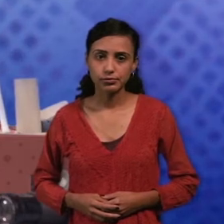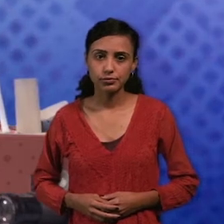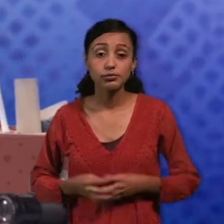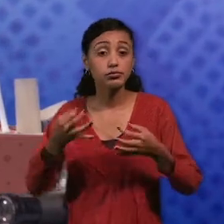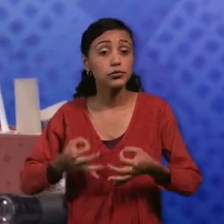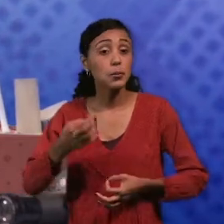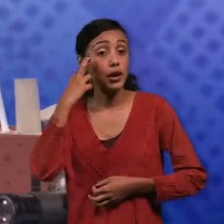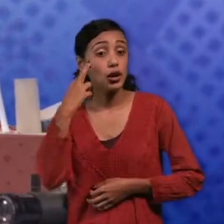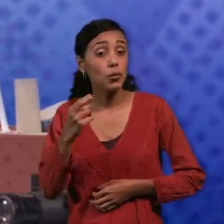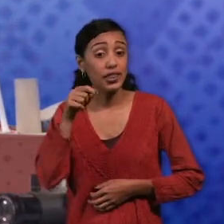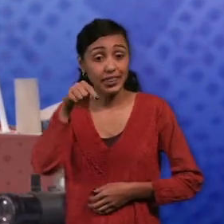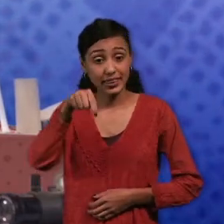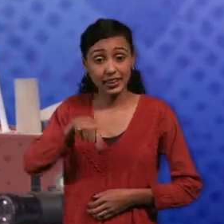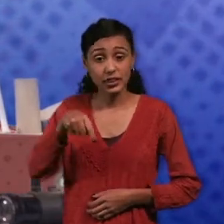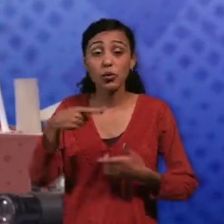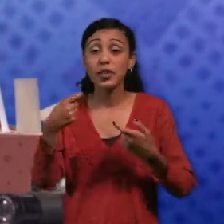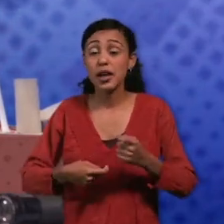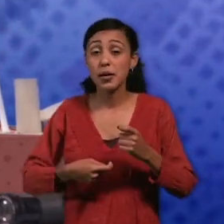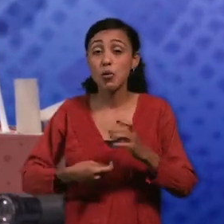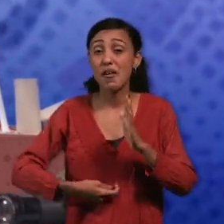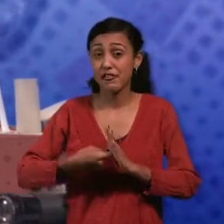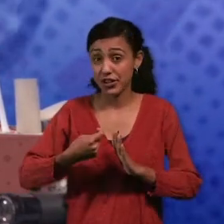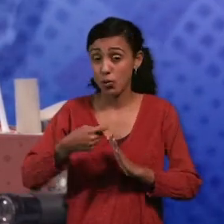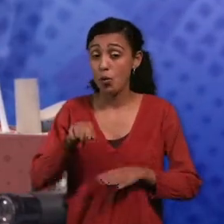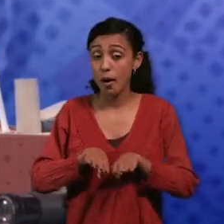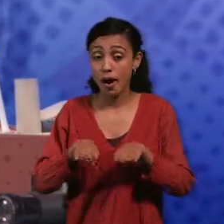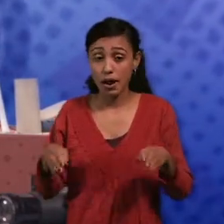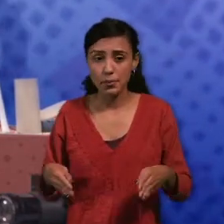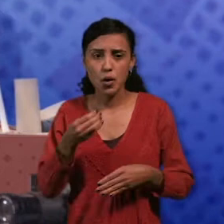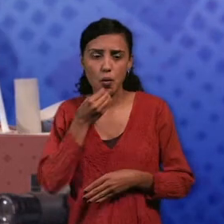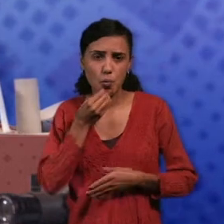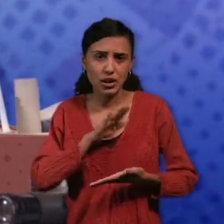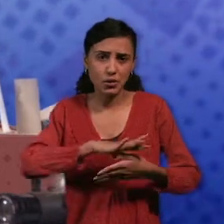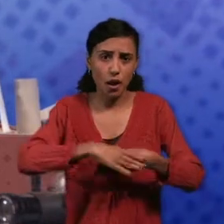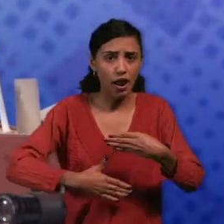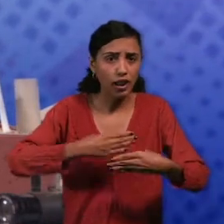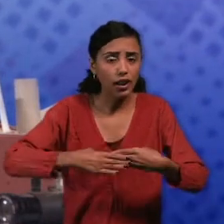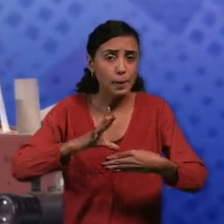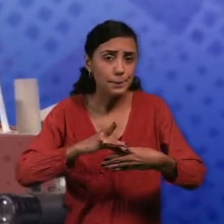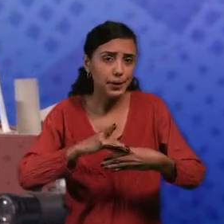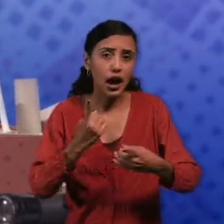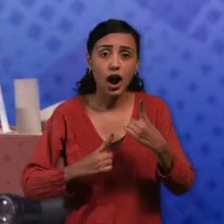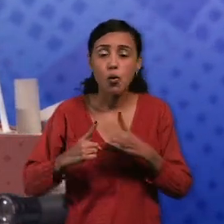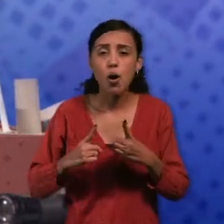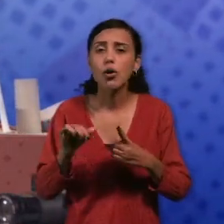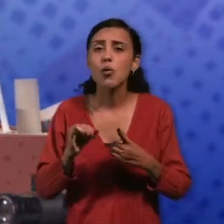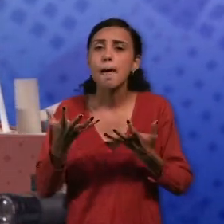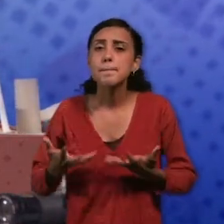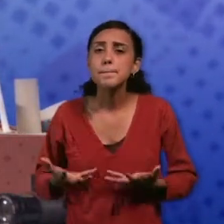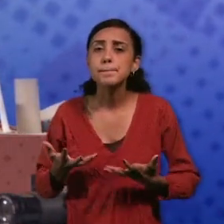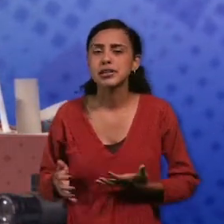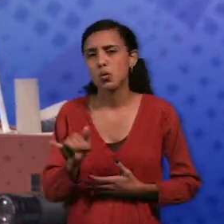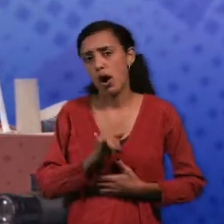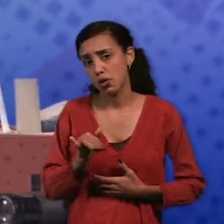Siempre recuerden que estos trípodes debemos fijarlos a la mesa, ya sea con cinta adhesiva o colocando unos pesos en el interior